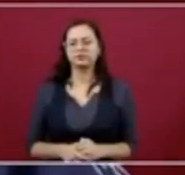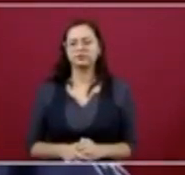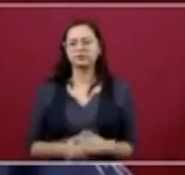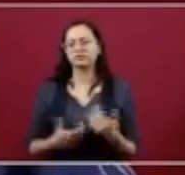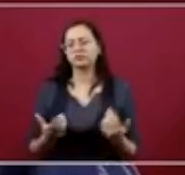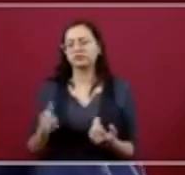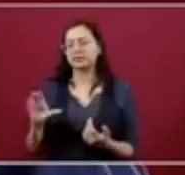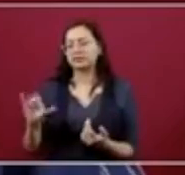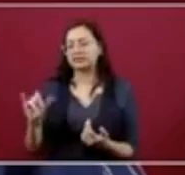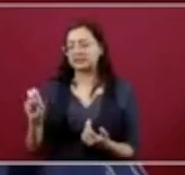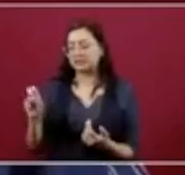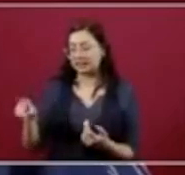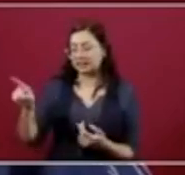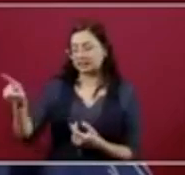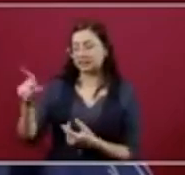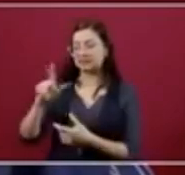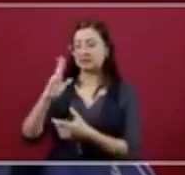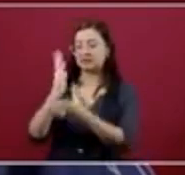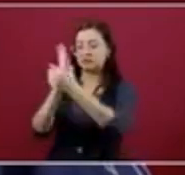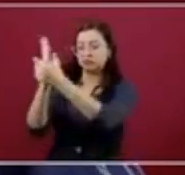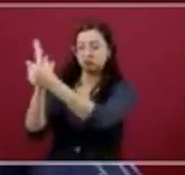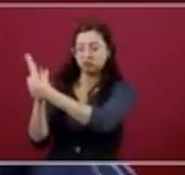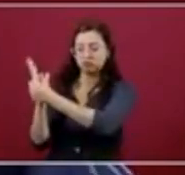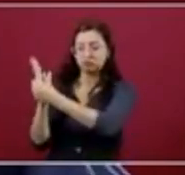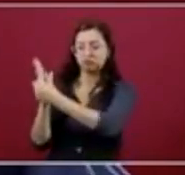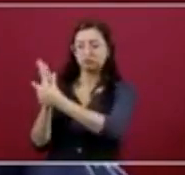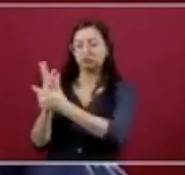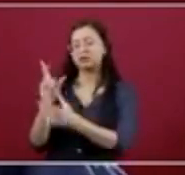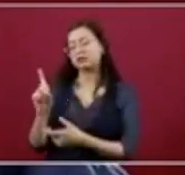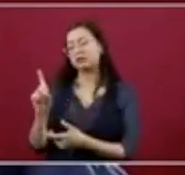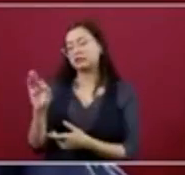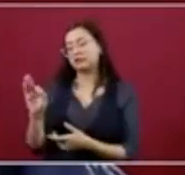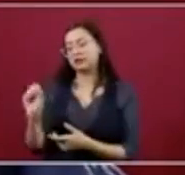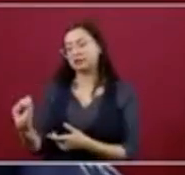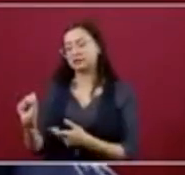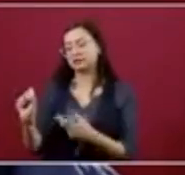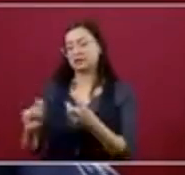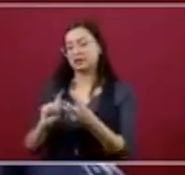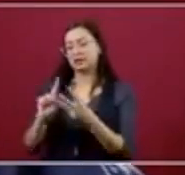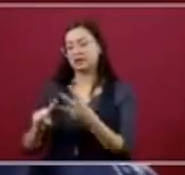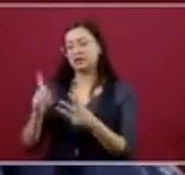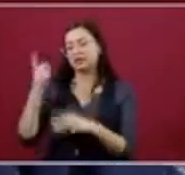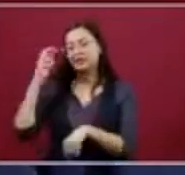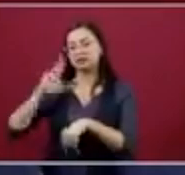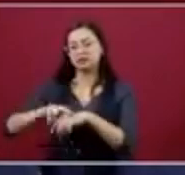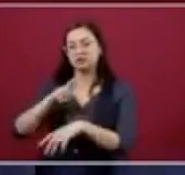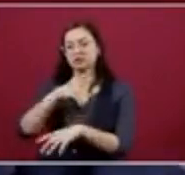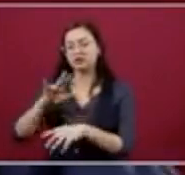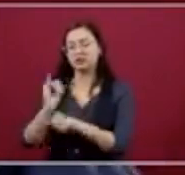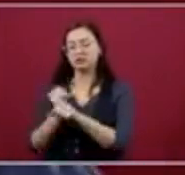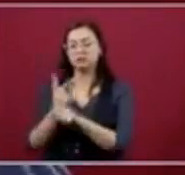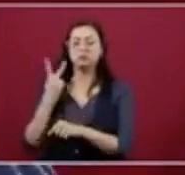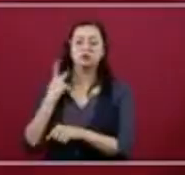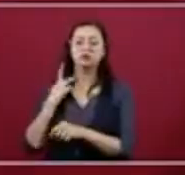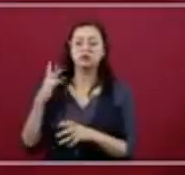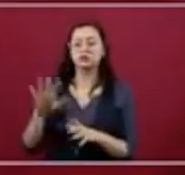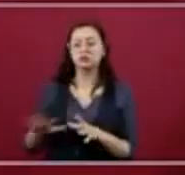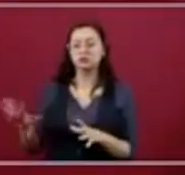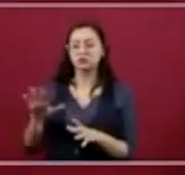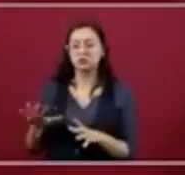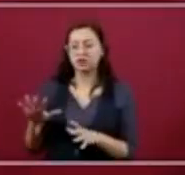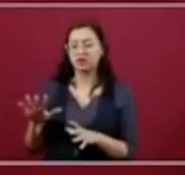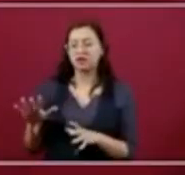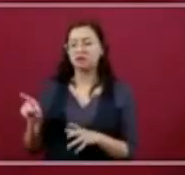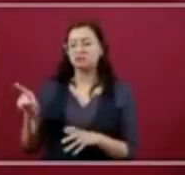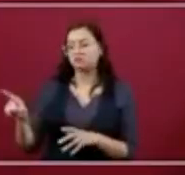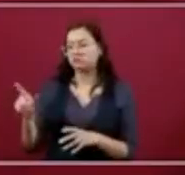del CISEN y de las DFS y de la Dirección General de Investigaciones Políticas y Sociales que tenemos